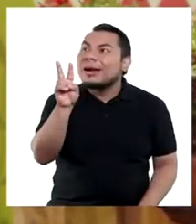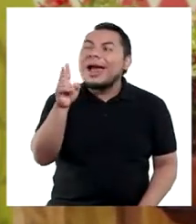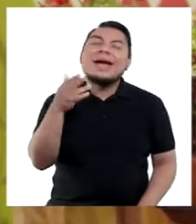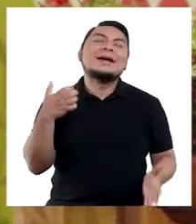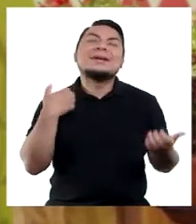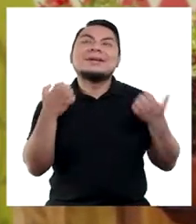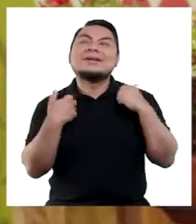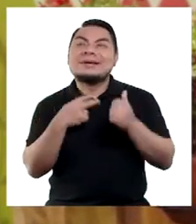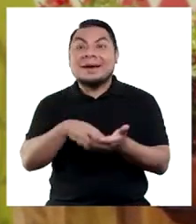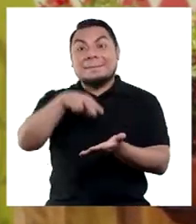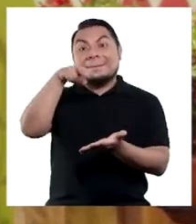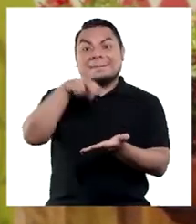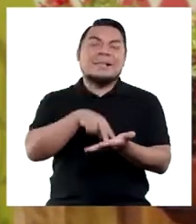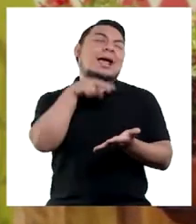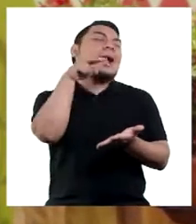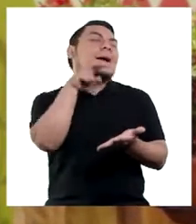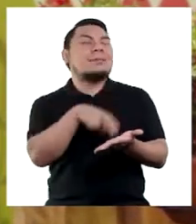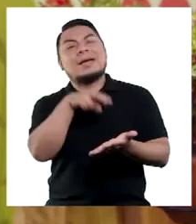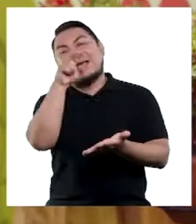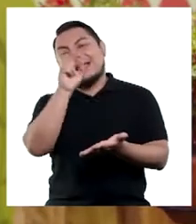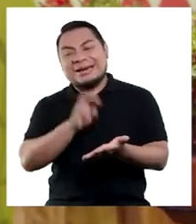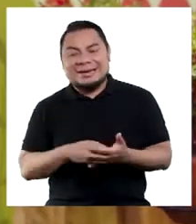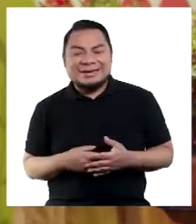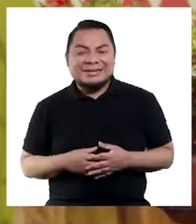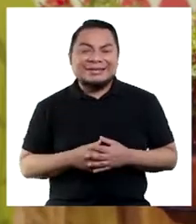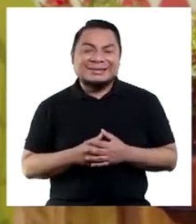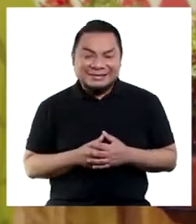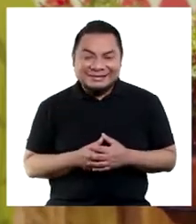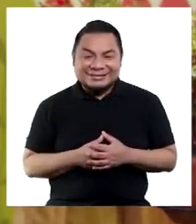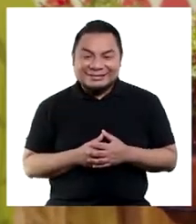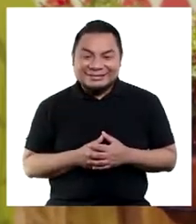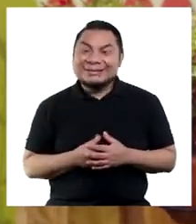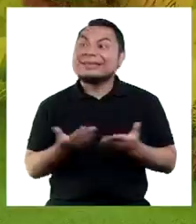muchísimo y saltaban muy alto